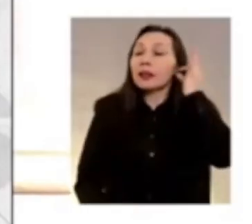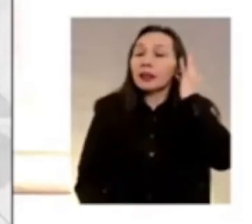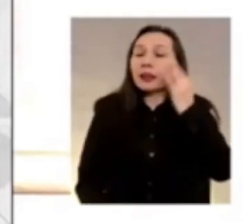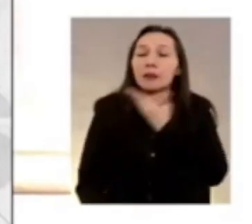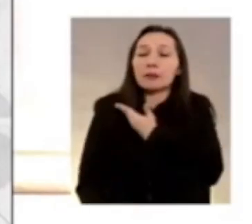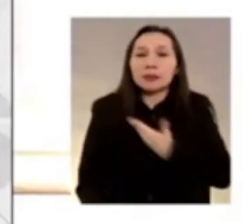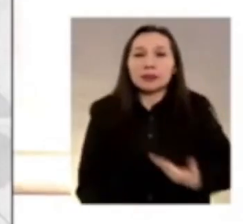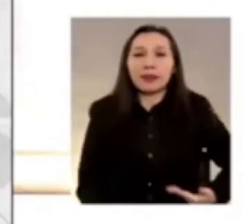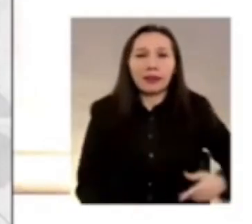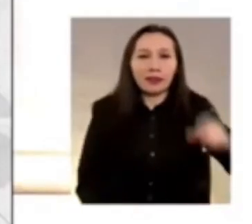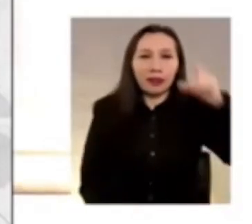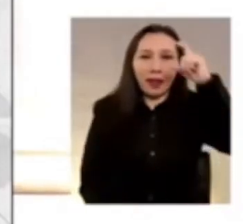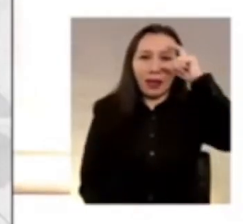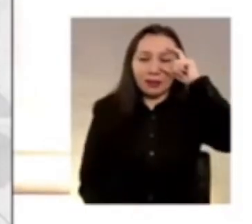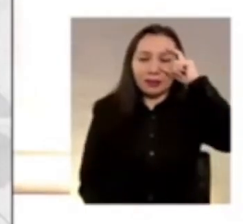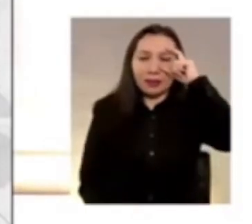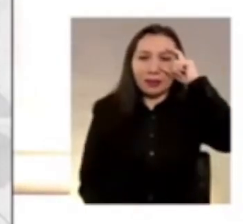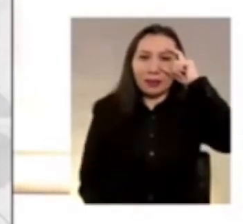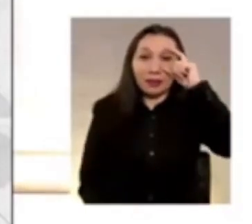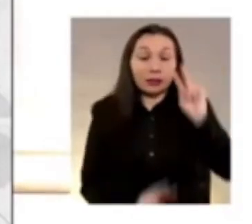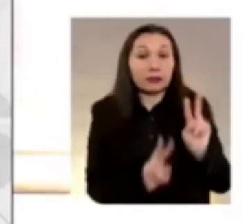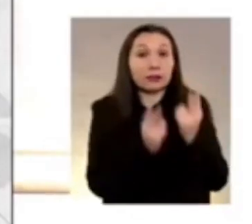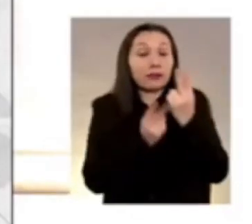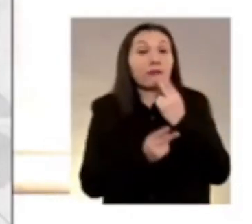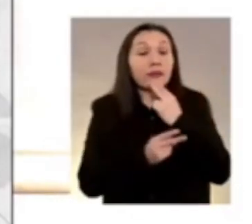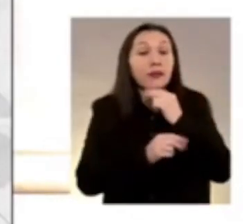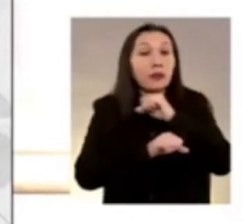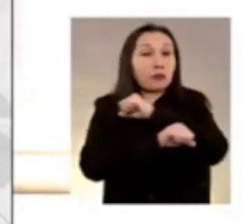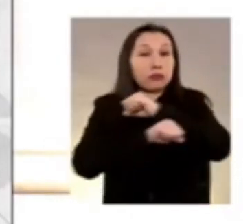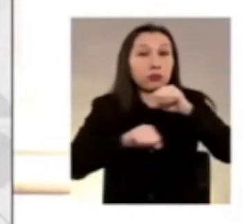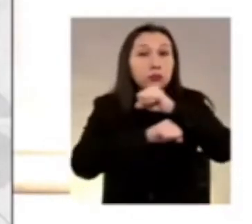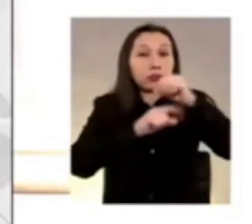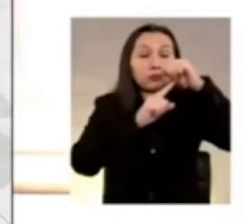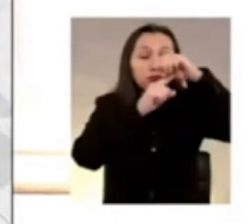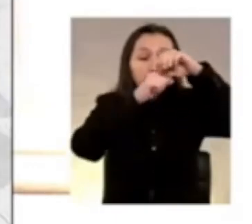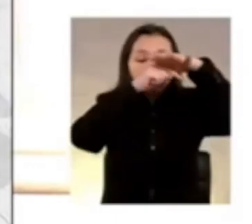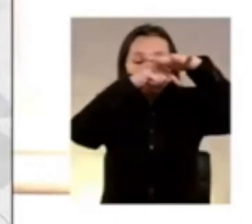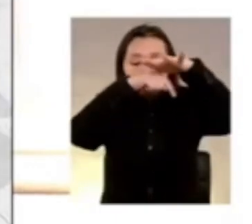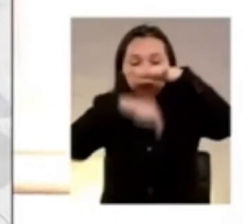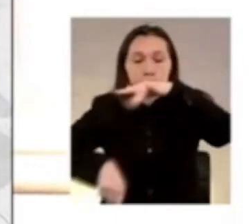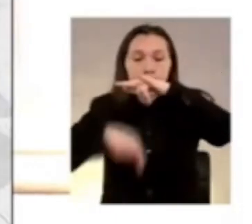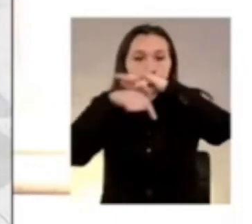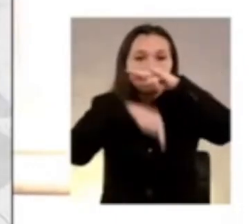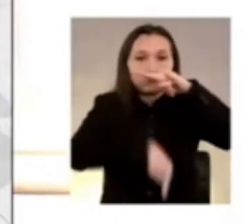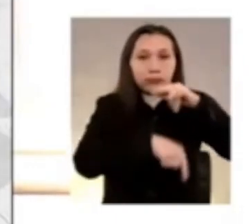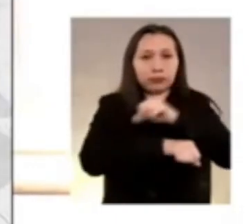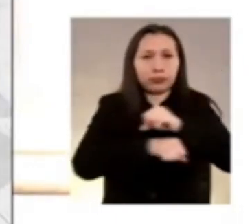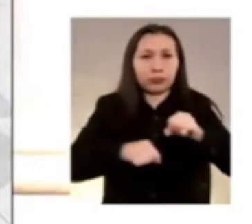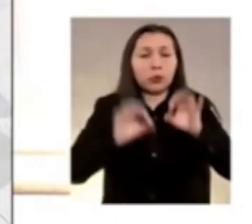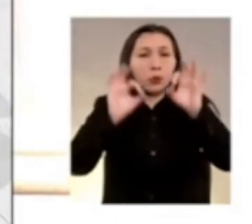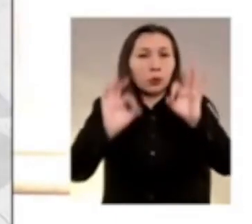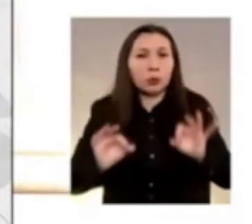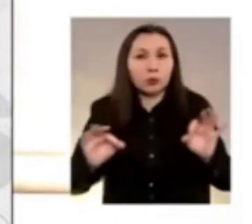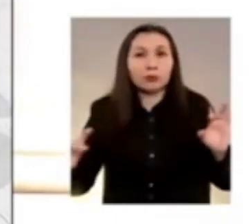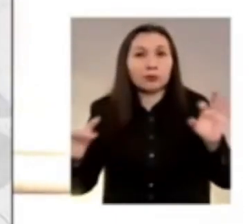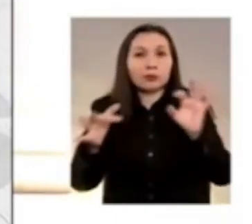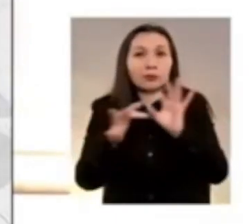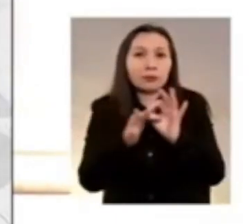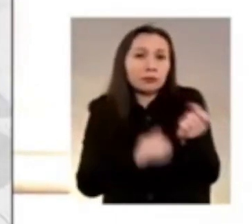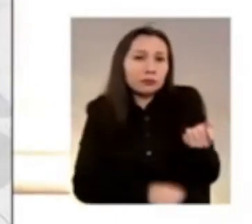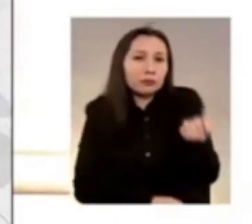presidente Salvador Allende, sobreviviente del bombardeo al Palacio de la Moneda y puente vigoroso